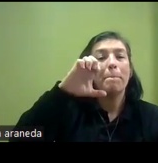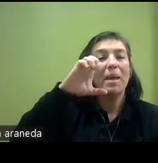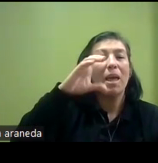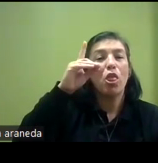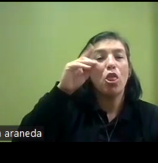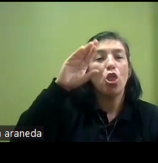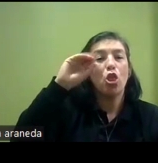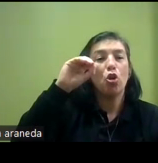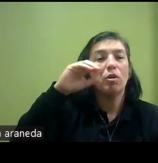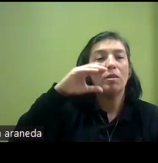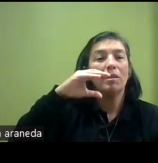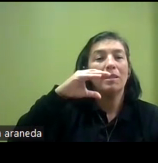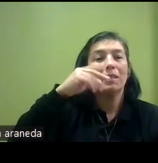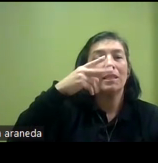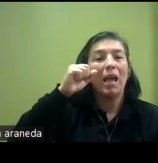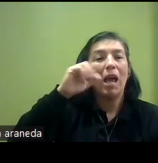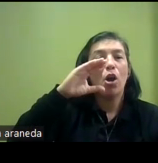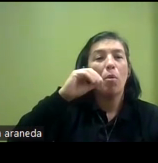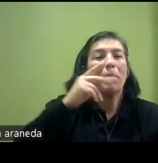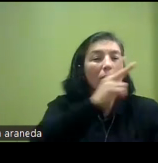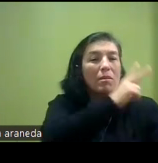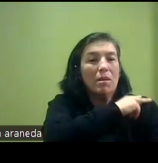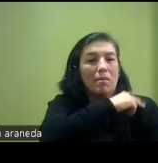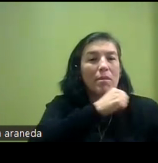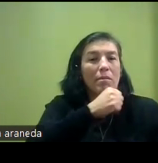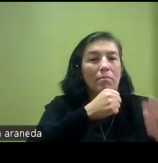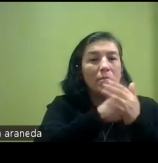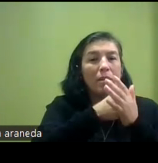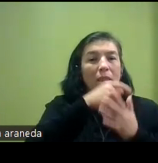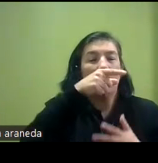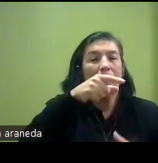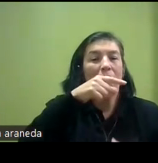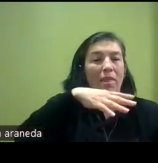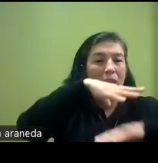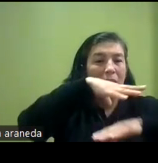como cacique de los camanchacas del puerto de Arica.